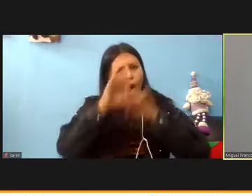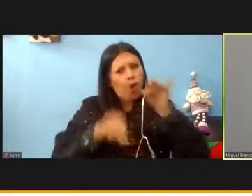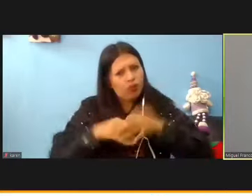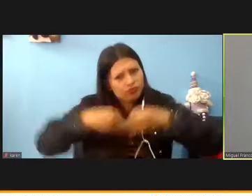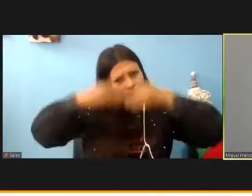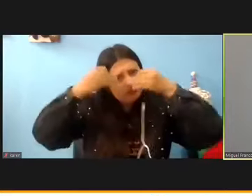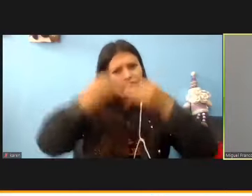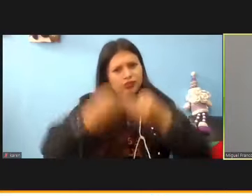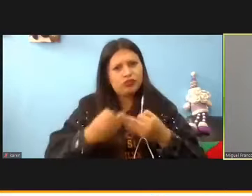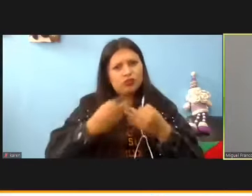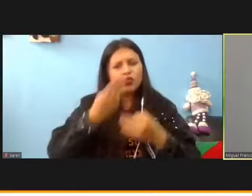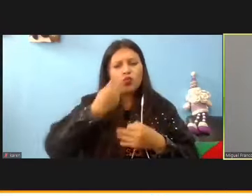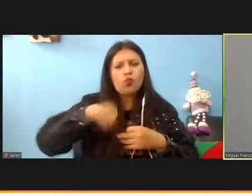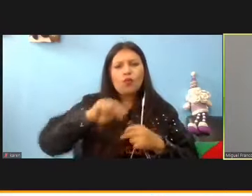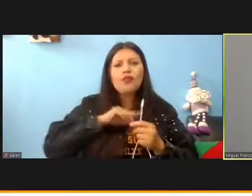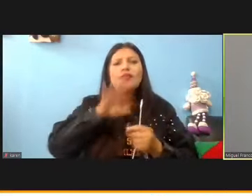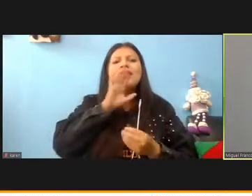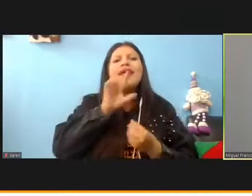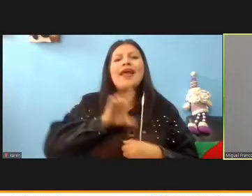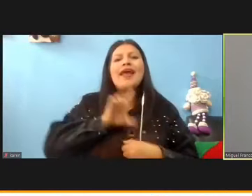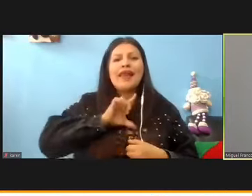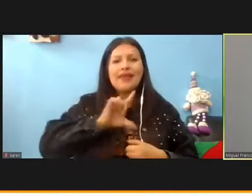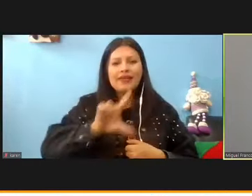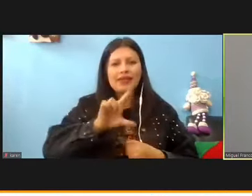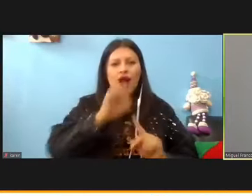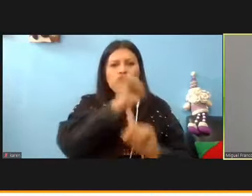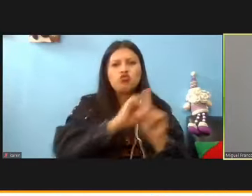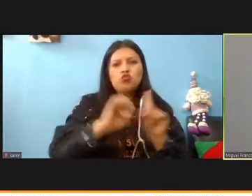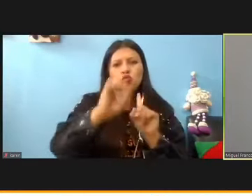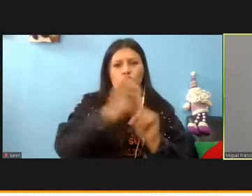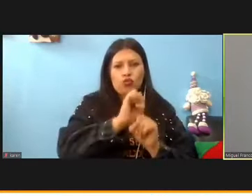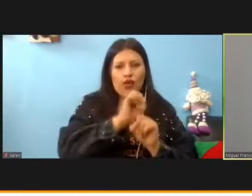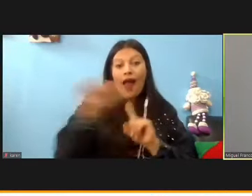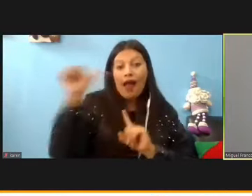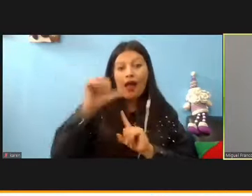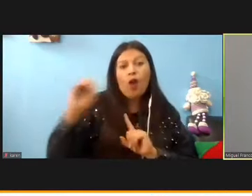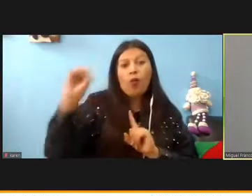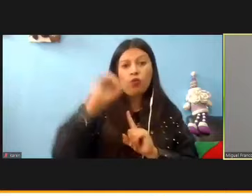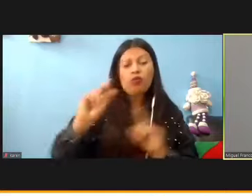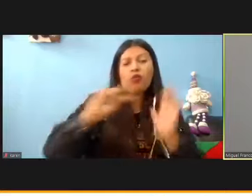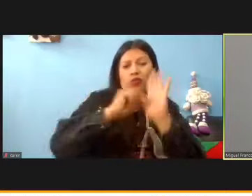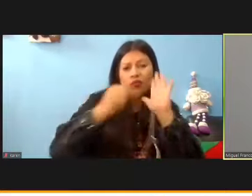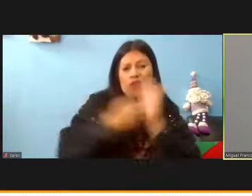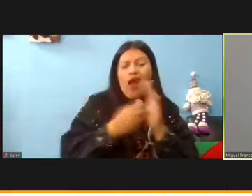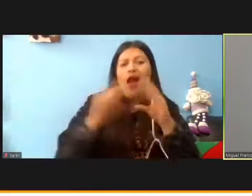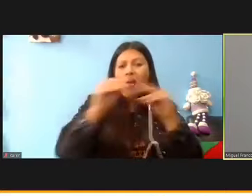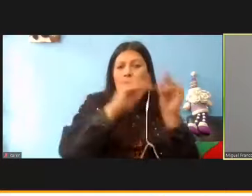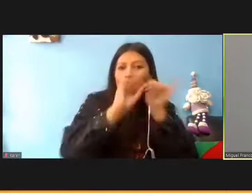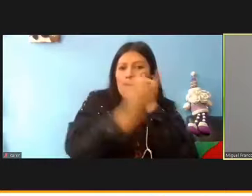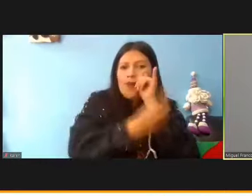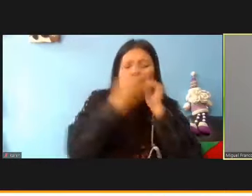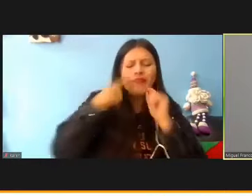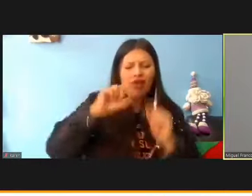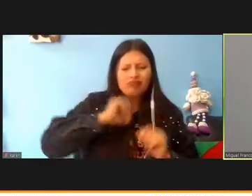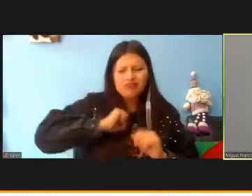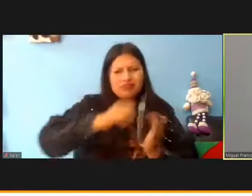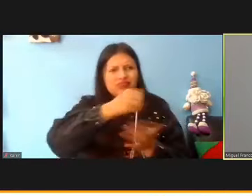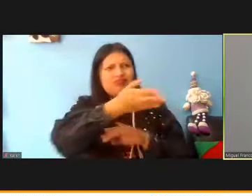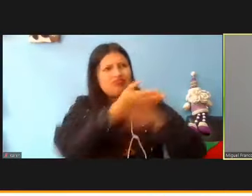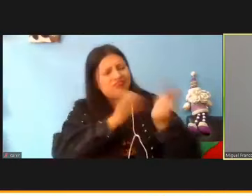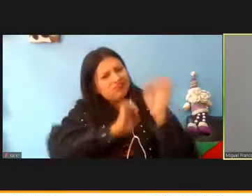de nuestros líderes y lideresas en los territorios. Esto implica hablar de unas pedagogías por la defensa de la vida y de la